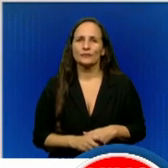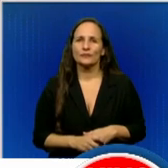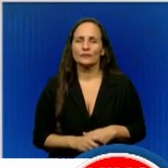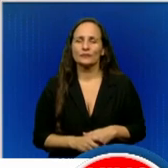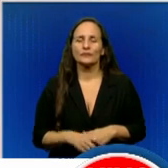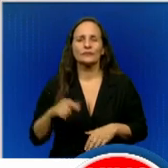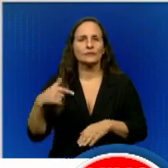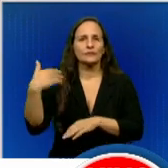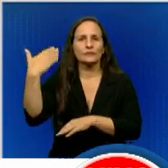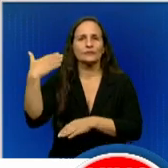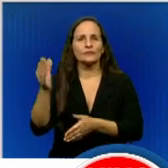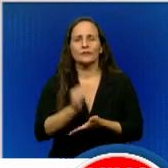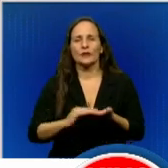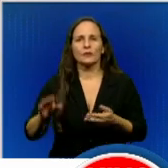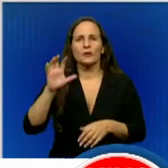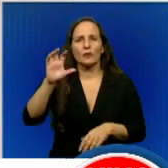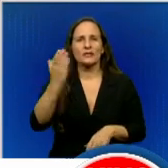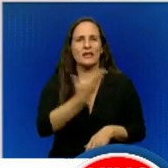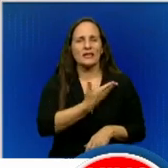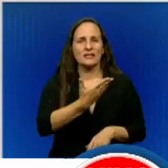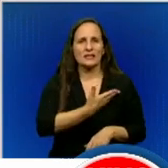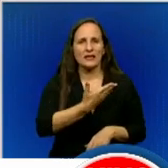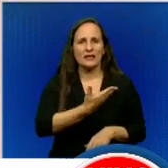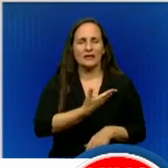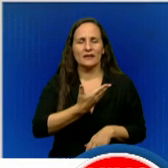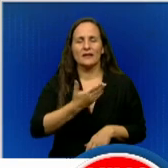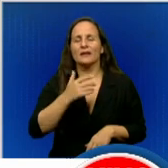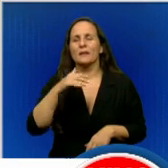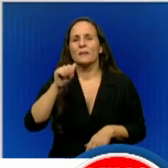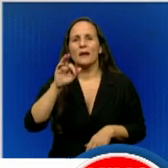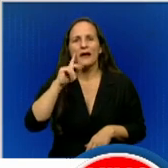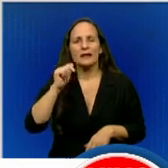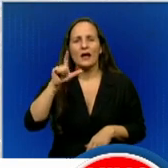tiene la palabra la diputada de la provincia de santa fe maría lucila lehman